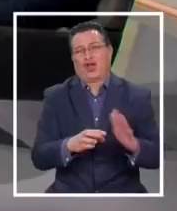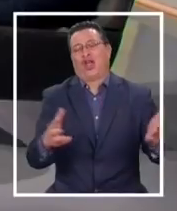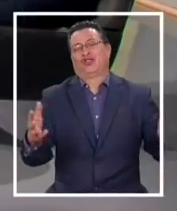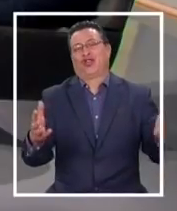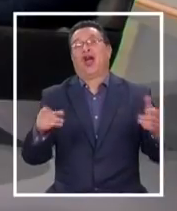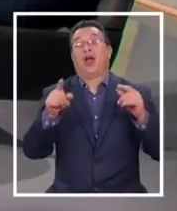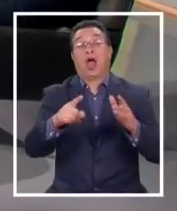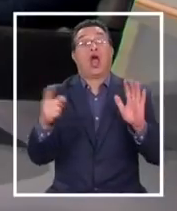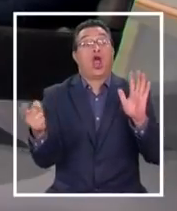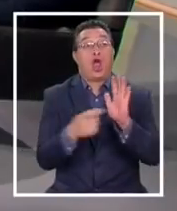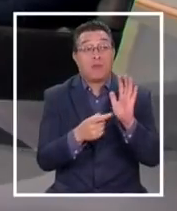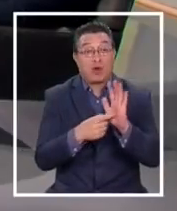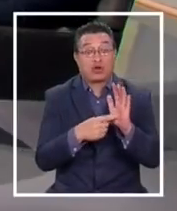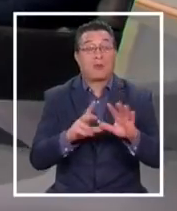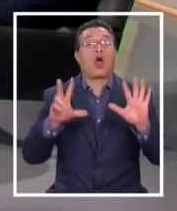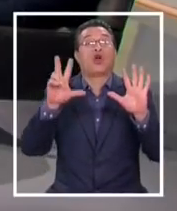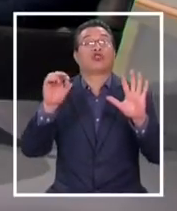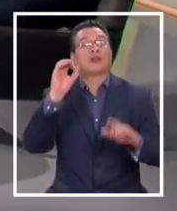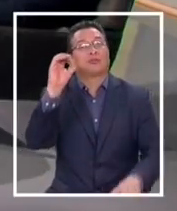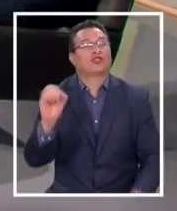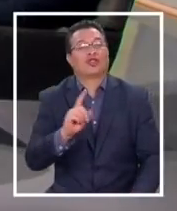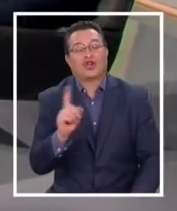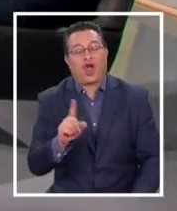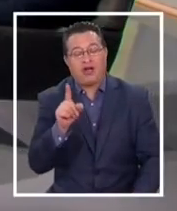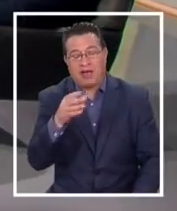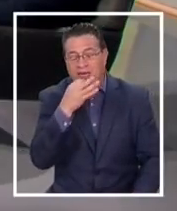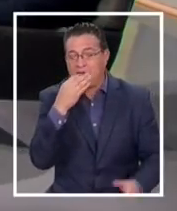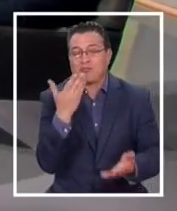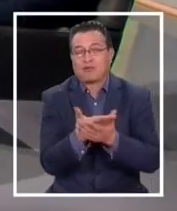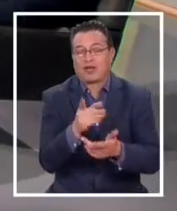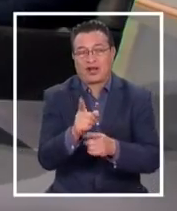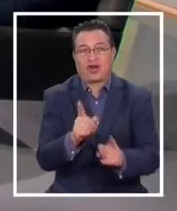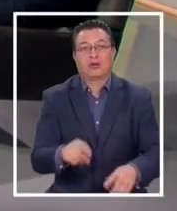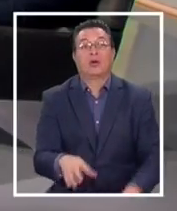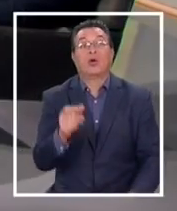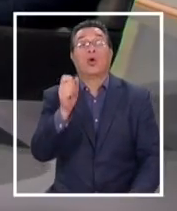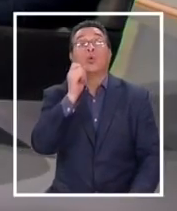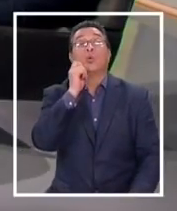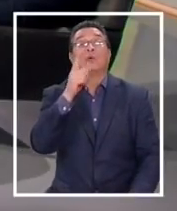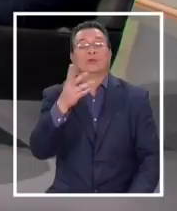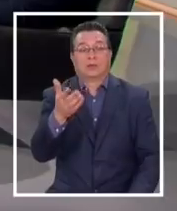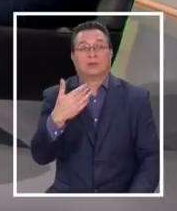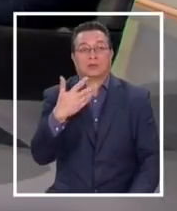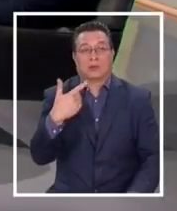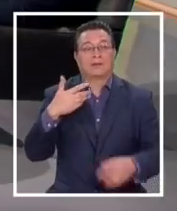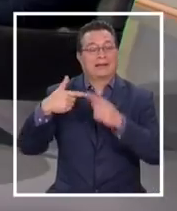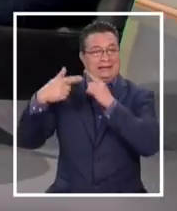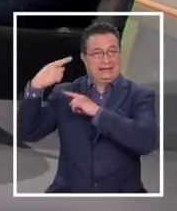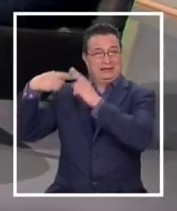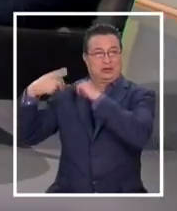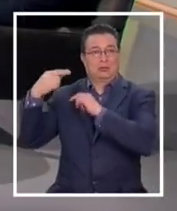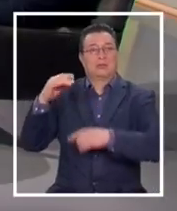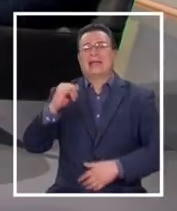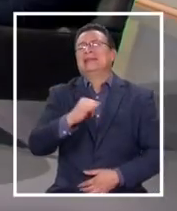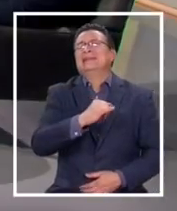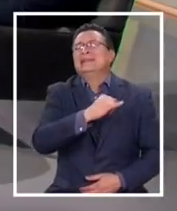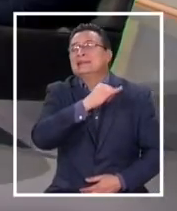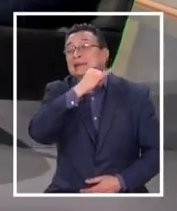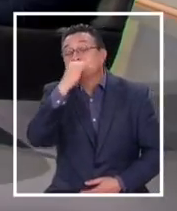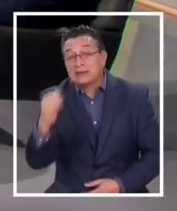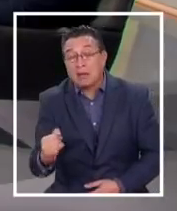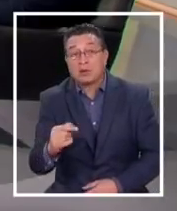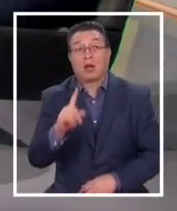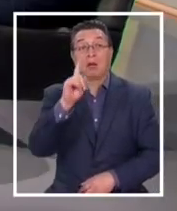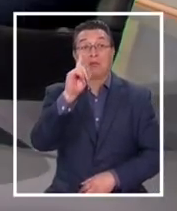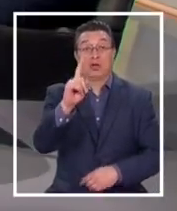la tributación no es del 80%, no es eso lo que se propone. Paréntesis histórico, nomás me hagan los profesores. Cada vez que desde